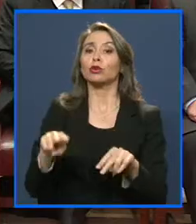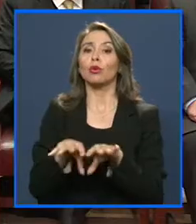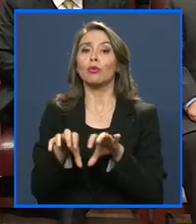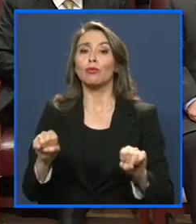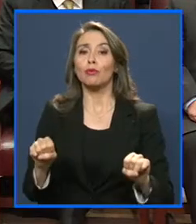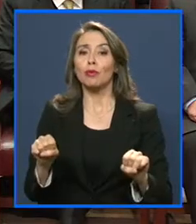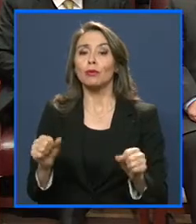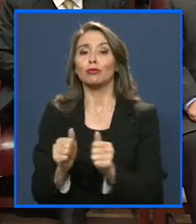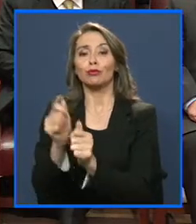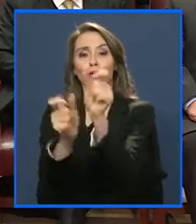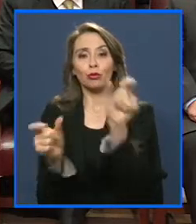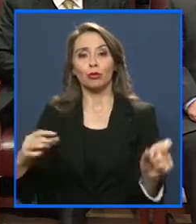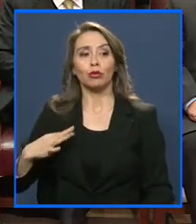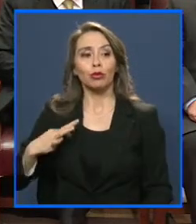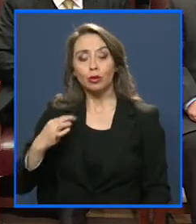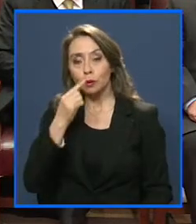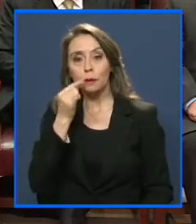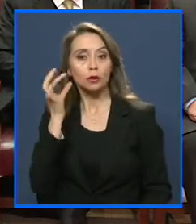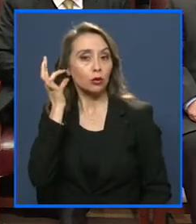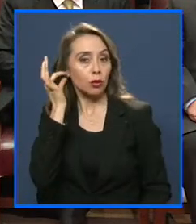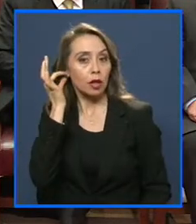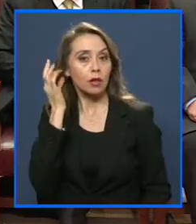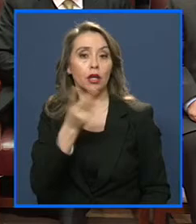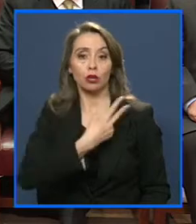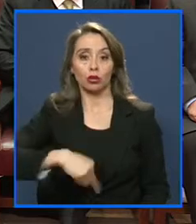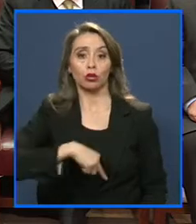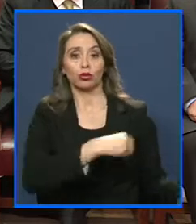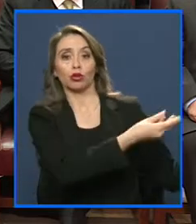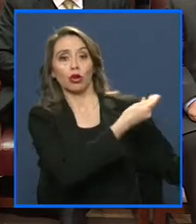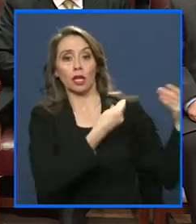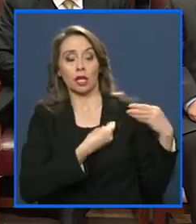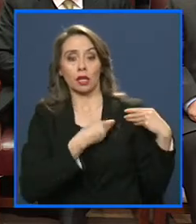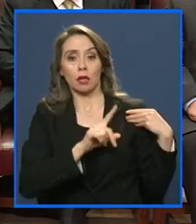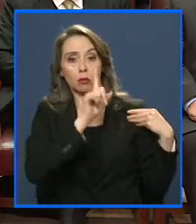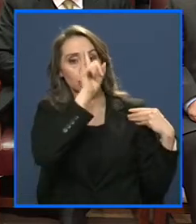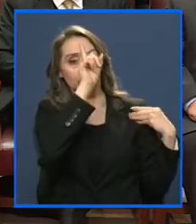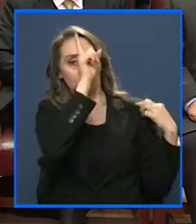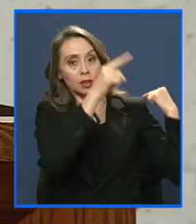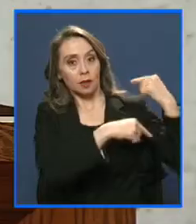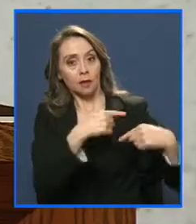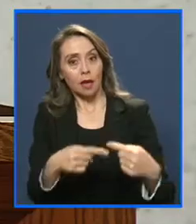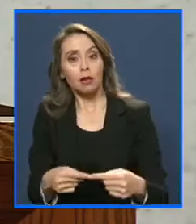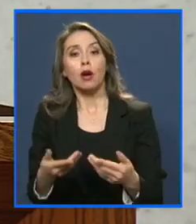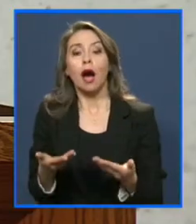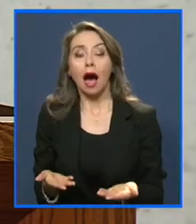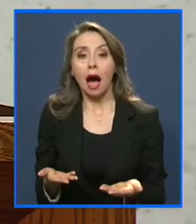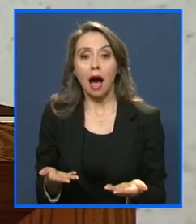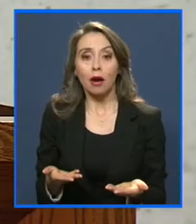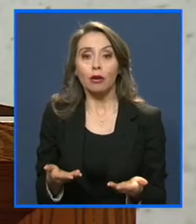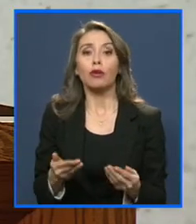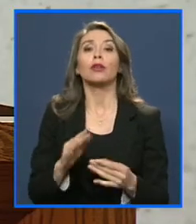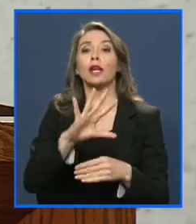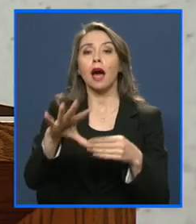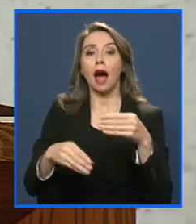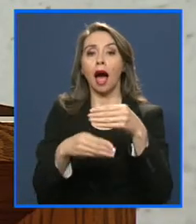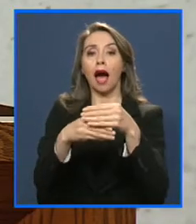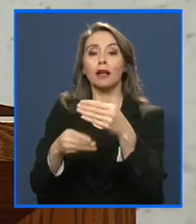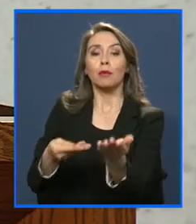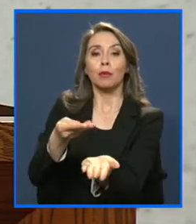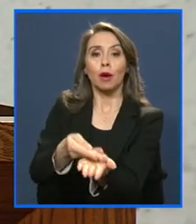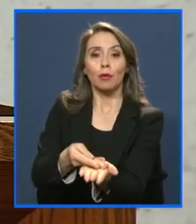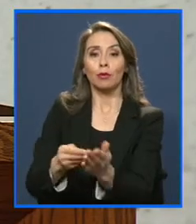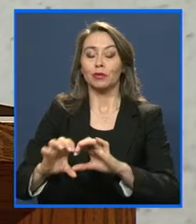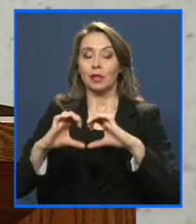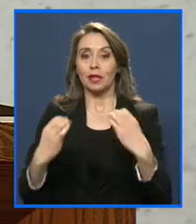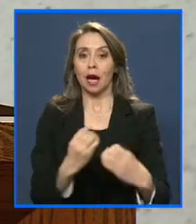los ciudadanos y ciudadanas somos herederos de esta tradición y ahora se estamos agregando nuestro aporte para que la